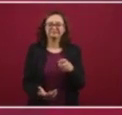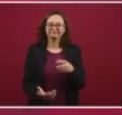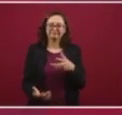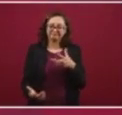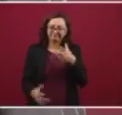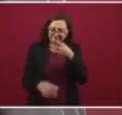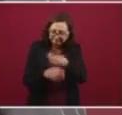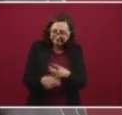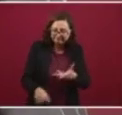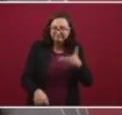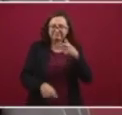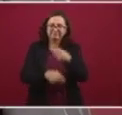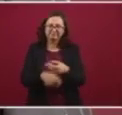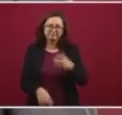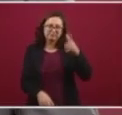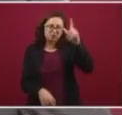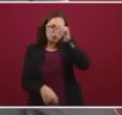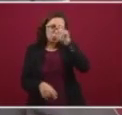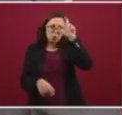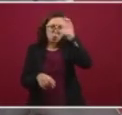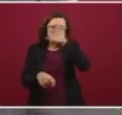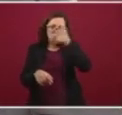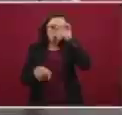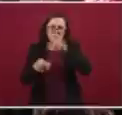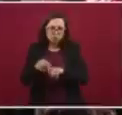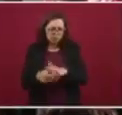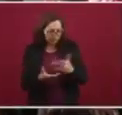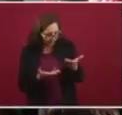nuestras culturas. Esto,